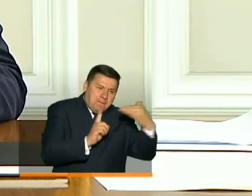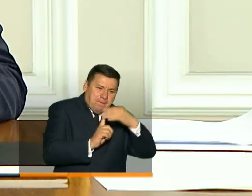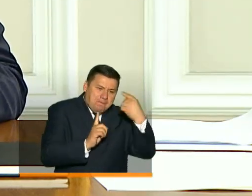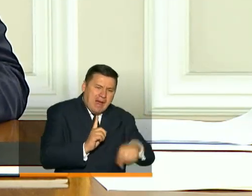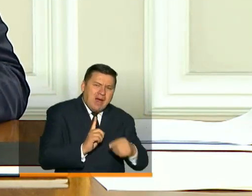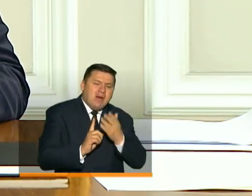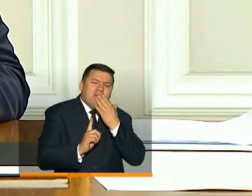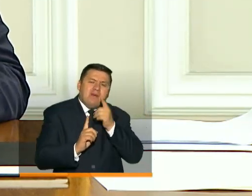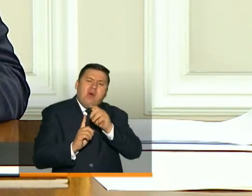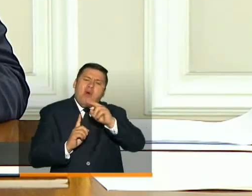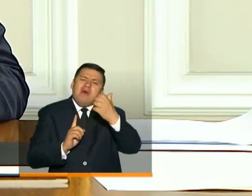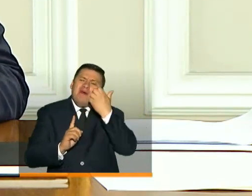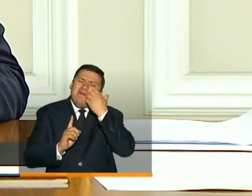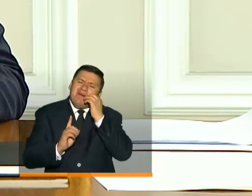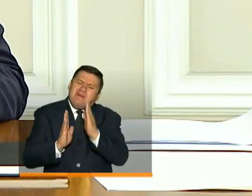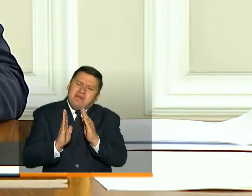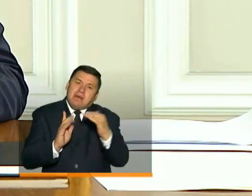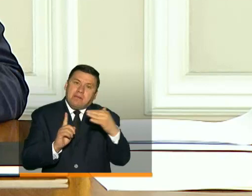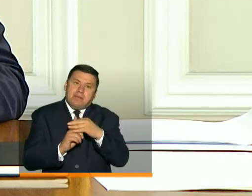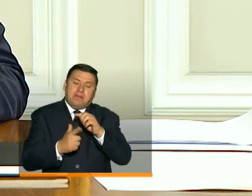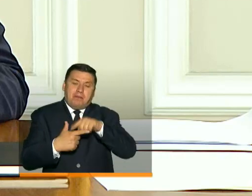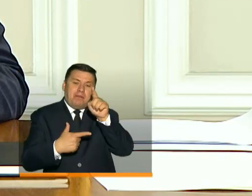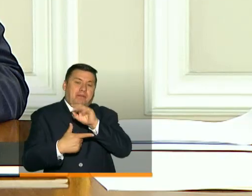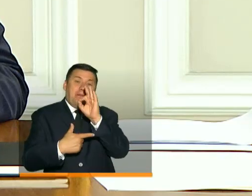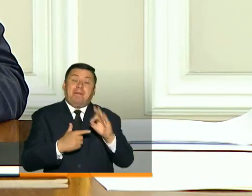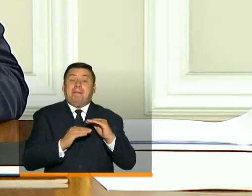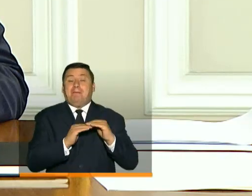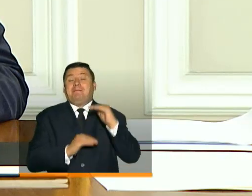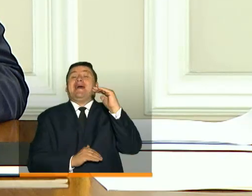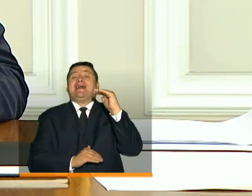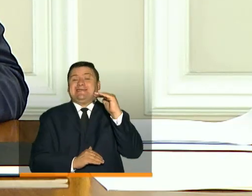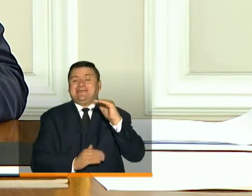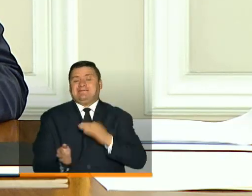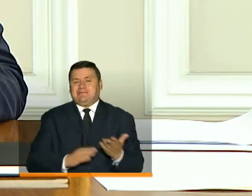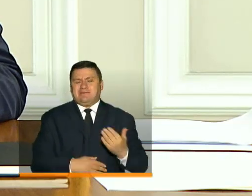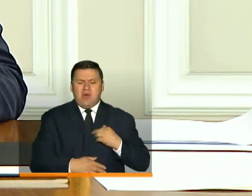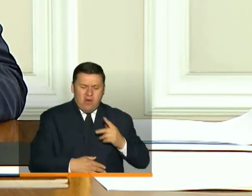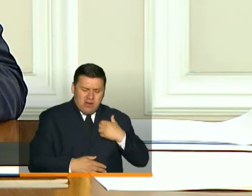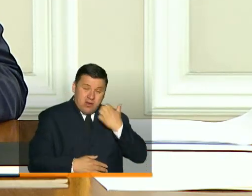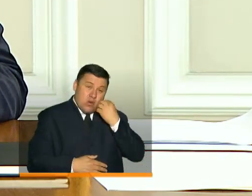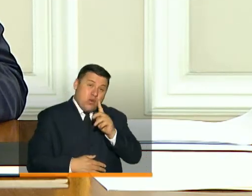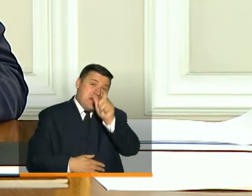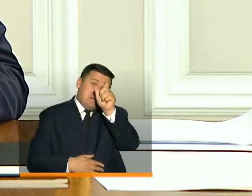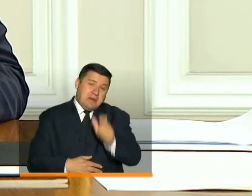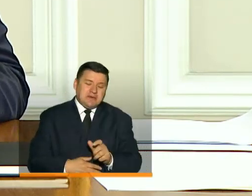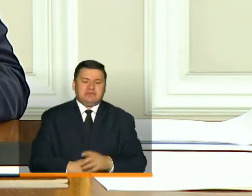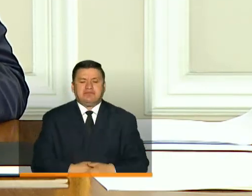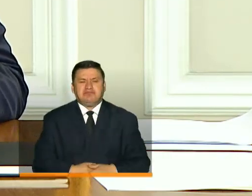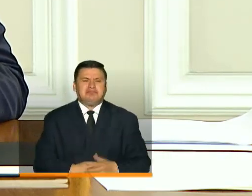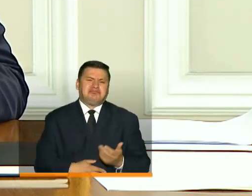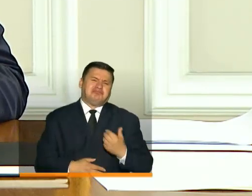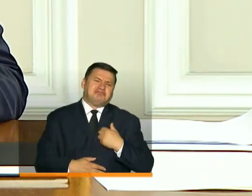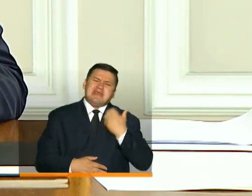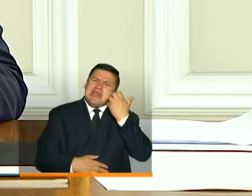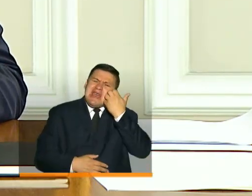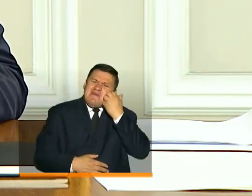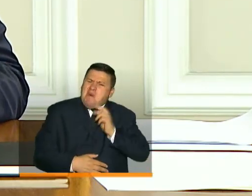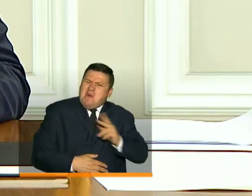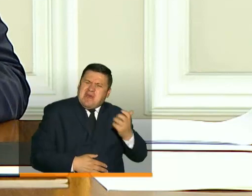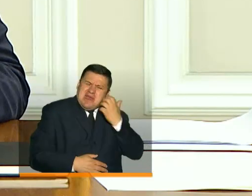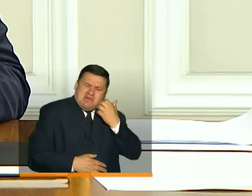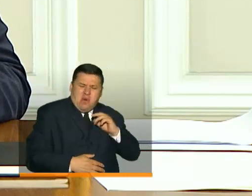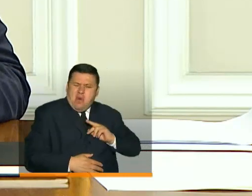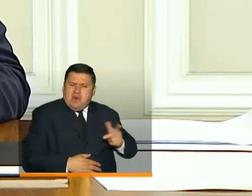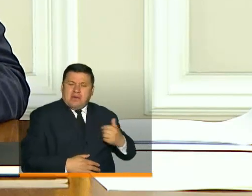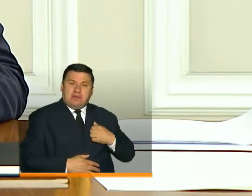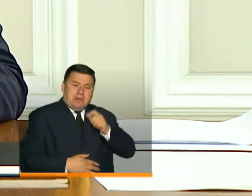tienen una proporción más alta en términos de letalidad. Es decir, cuando una persona tiene ciertas enfermedades,